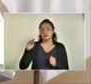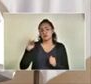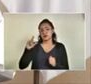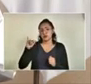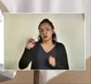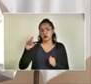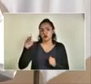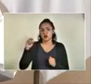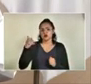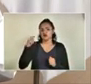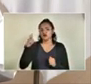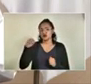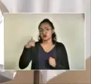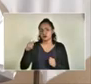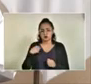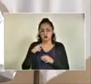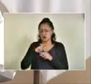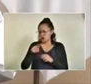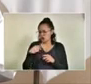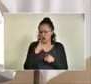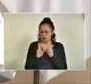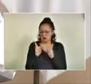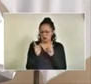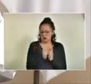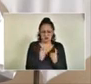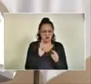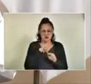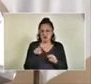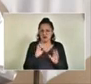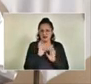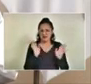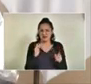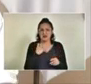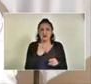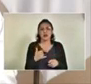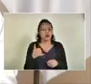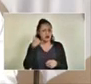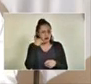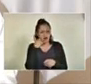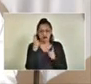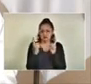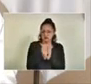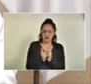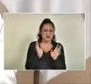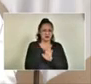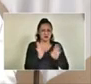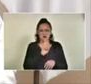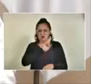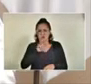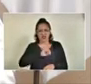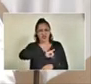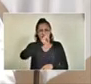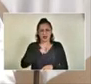nunca lo visité nunca tuve ninguna plática ninguna entrevista ni personal y telefónica jamás